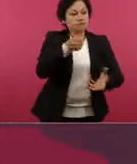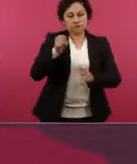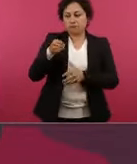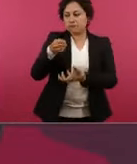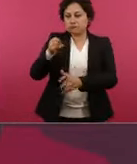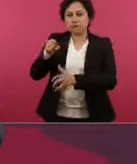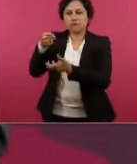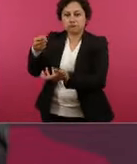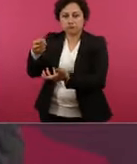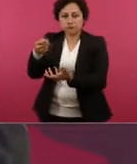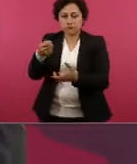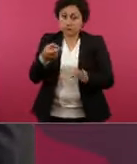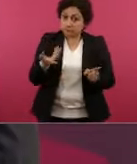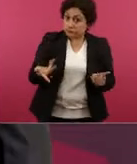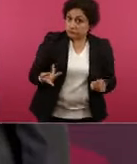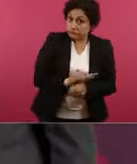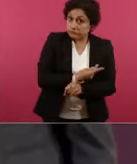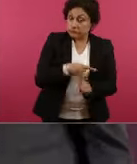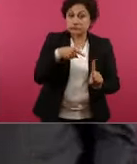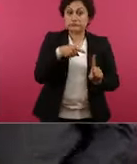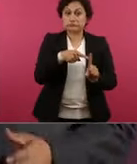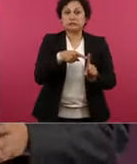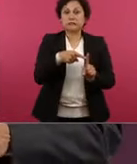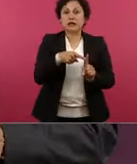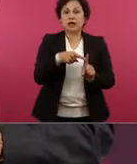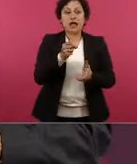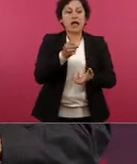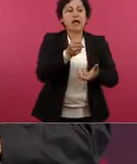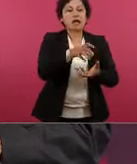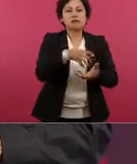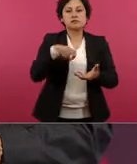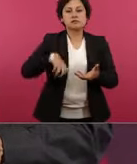hizo mucho dinero,